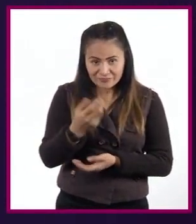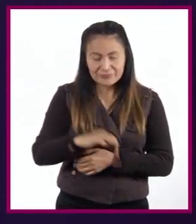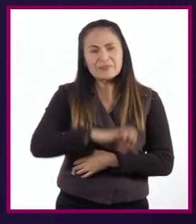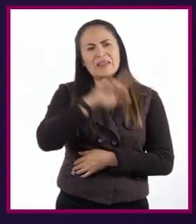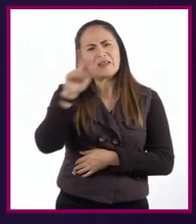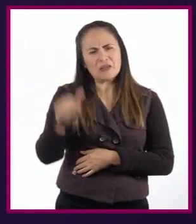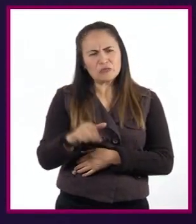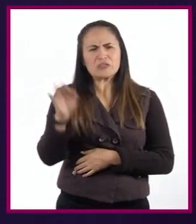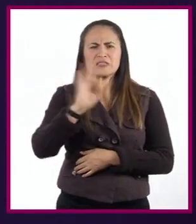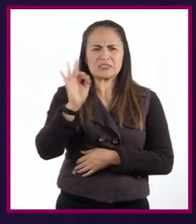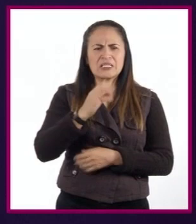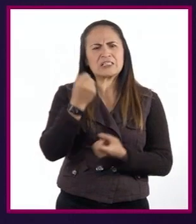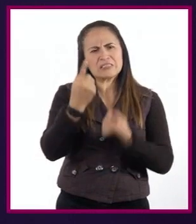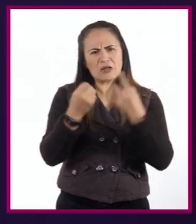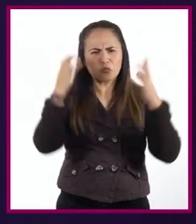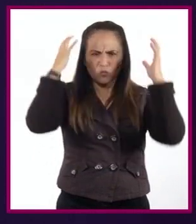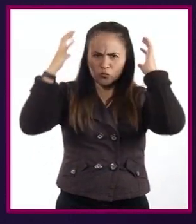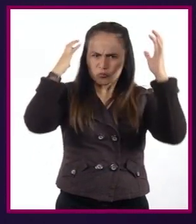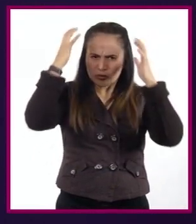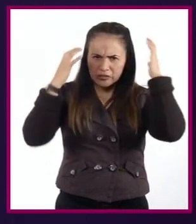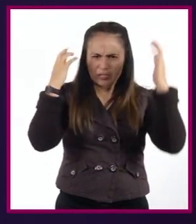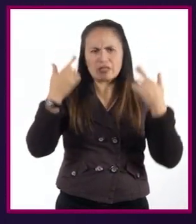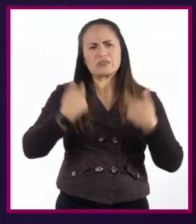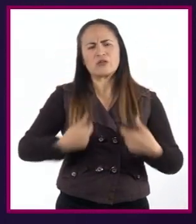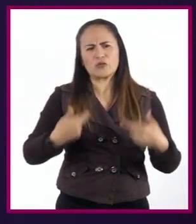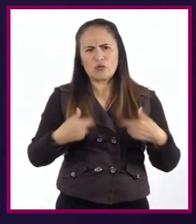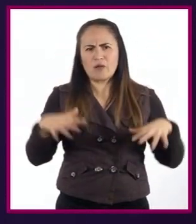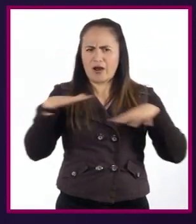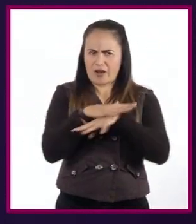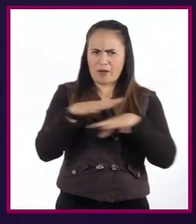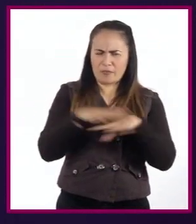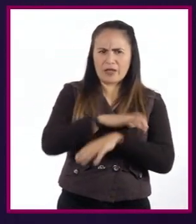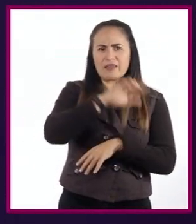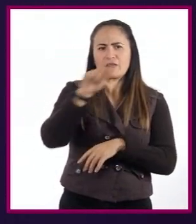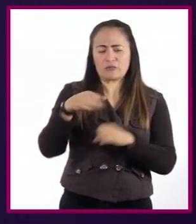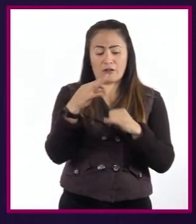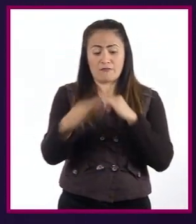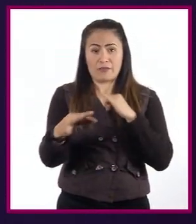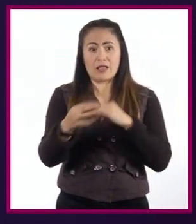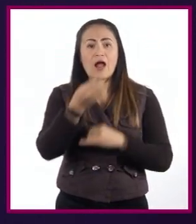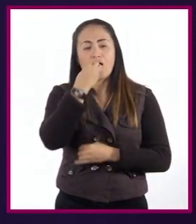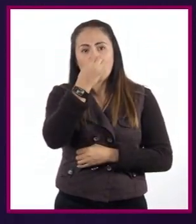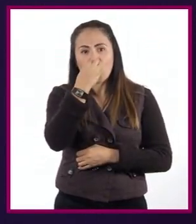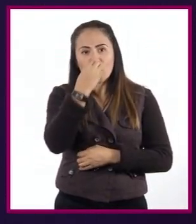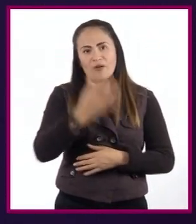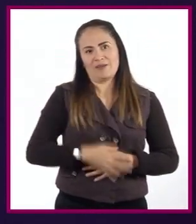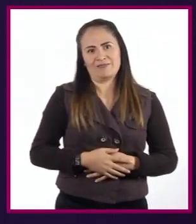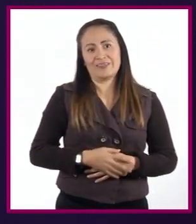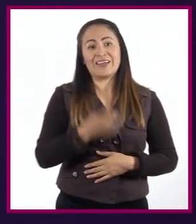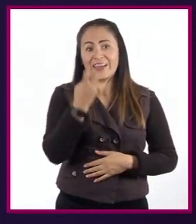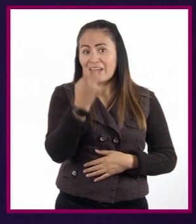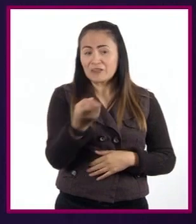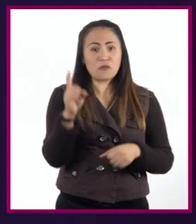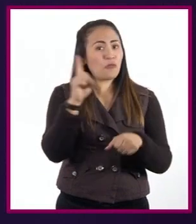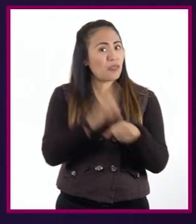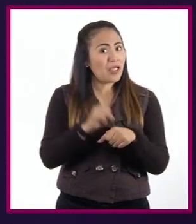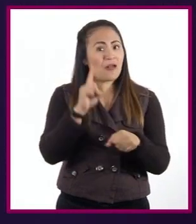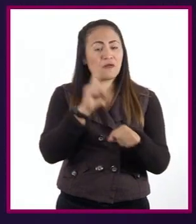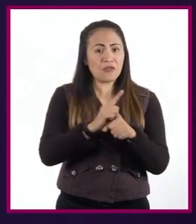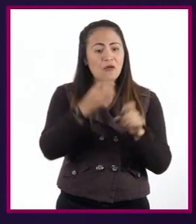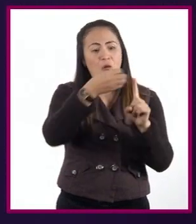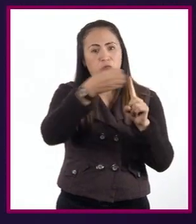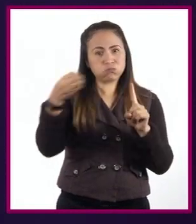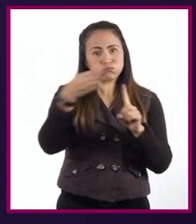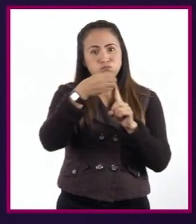muchos suelen bañarse, posteriormente vestirse y al último desayunar. ¿Se dieron cuenta de que a diario hacemos una serie de